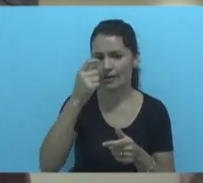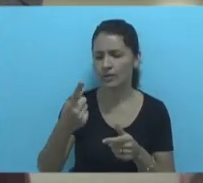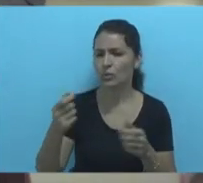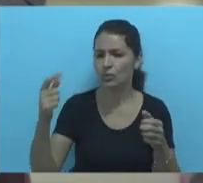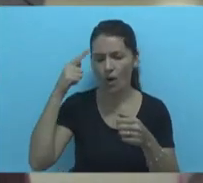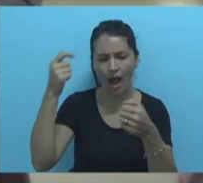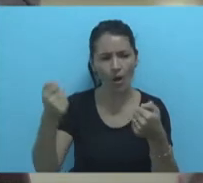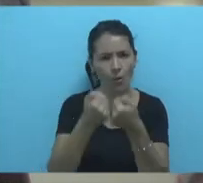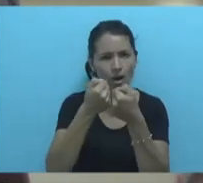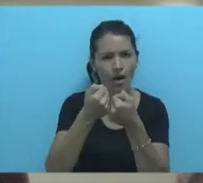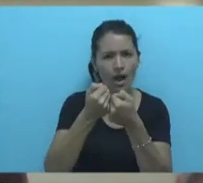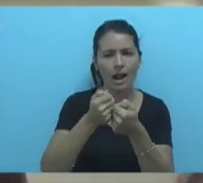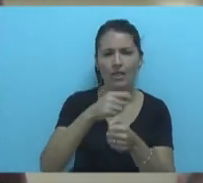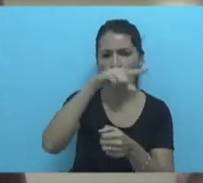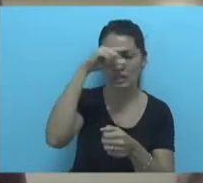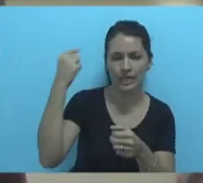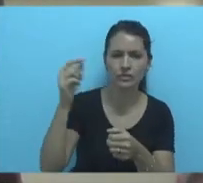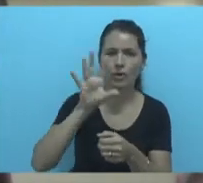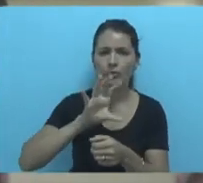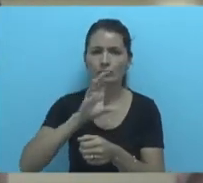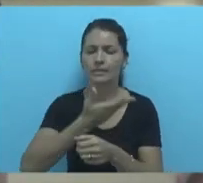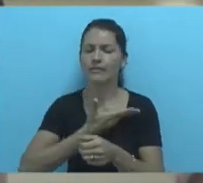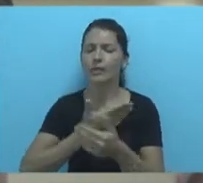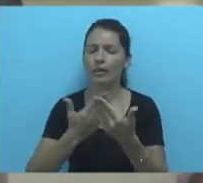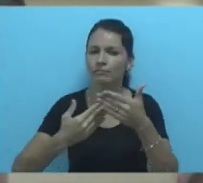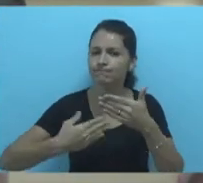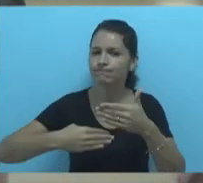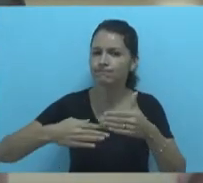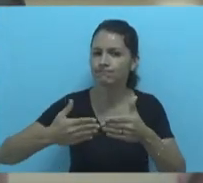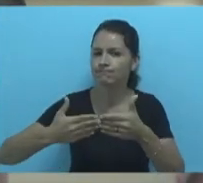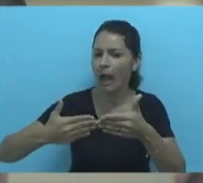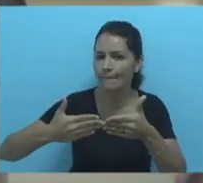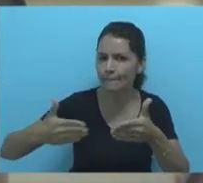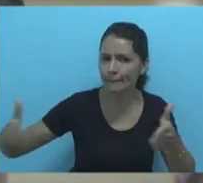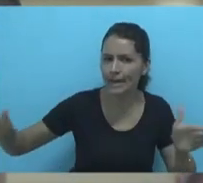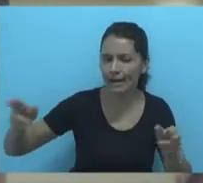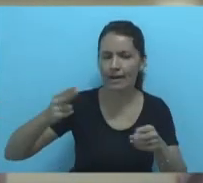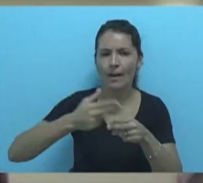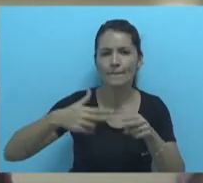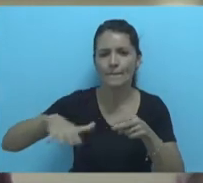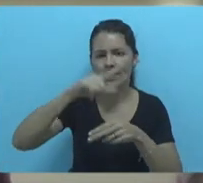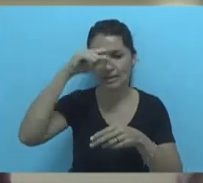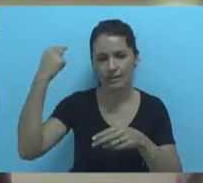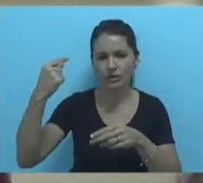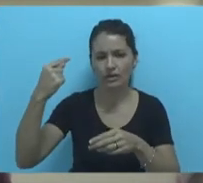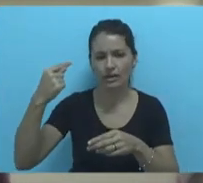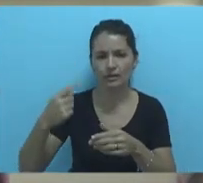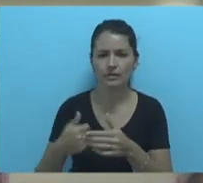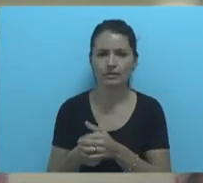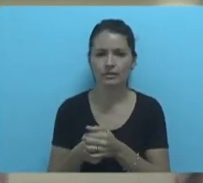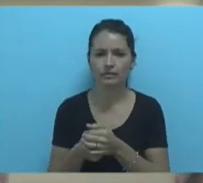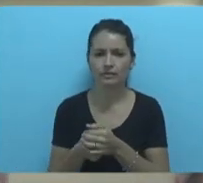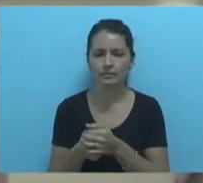y la provincia con el objeto de propiciar la ampliación del parque. Y este proyecto incluye